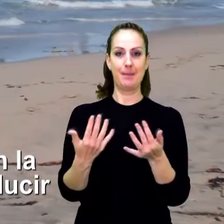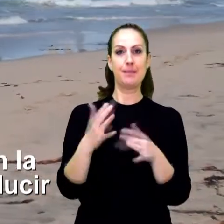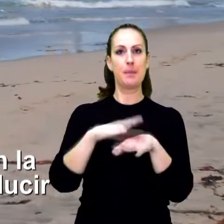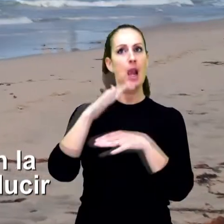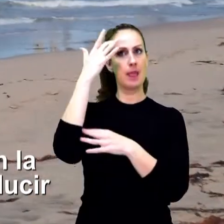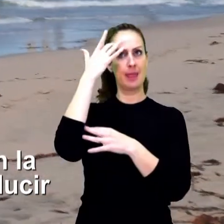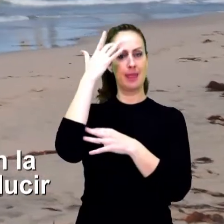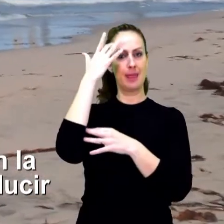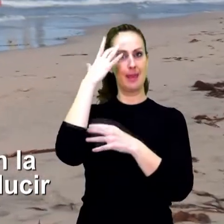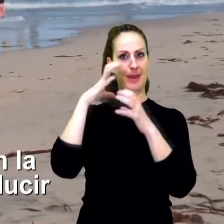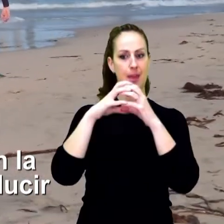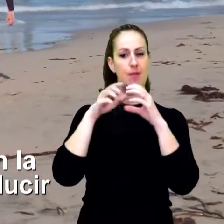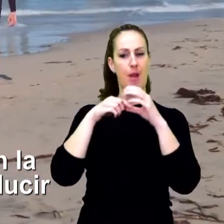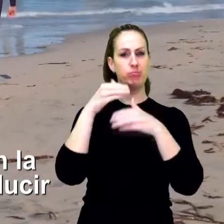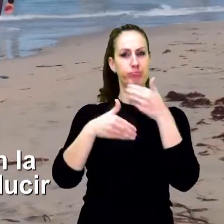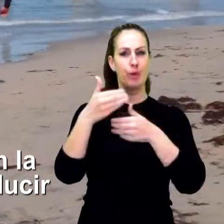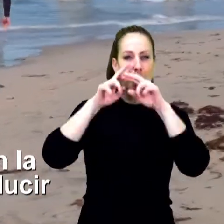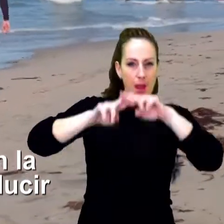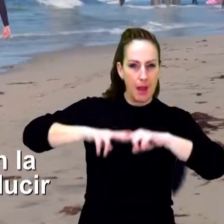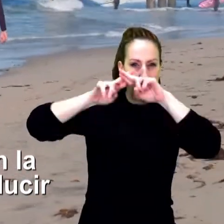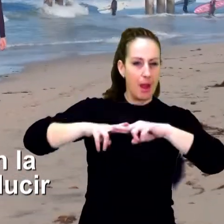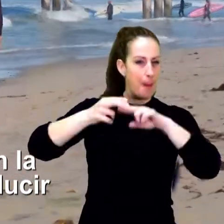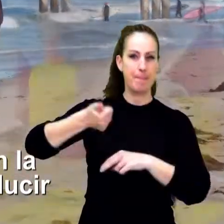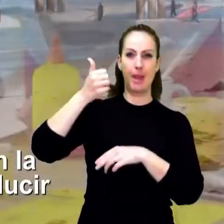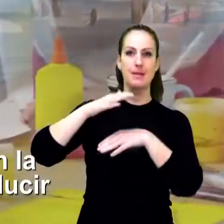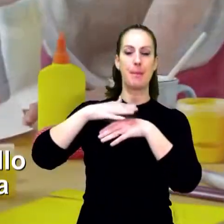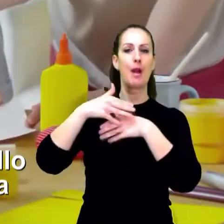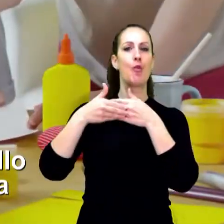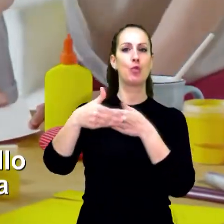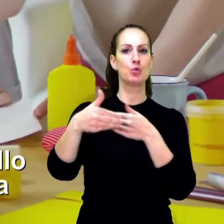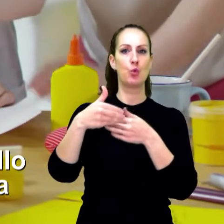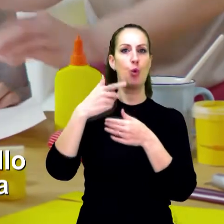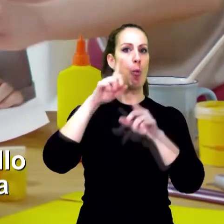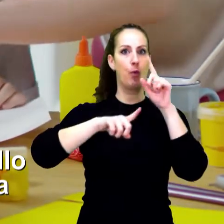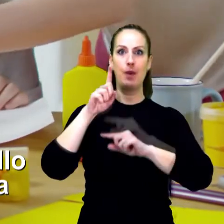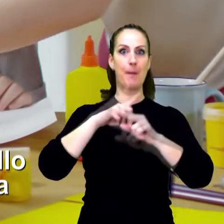saludable, trabajar en la detección y la atención temprana y reducir